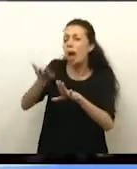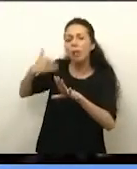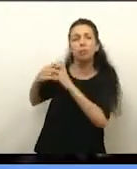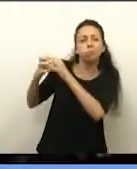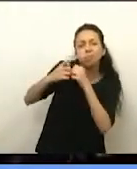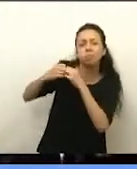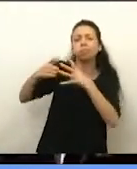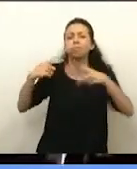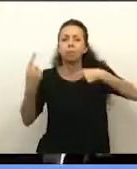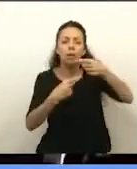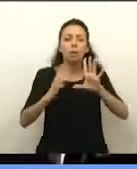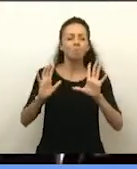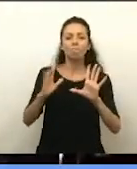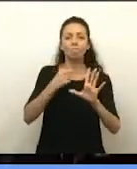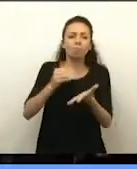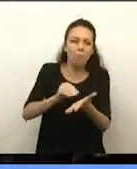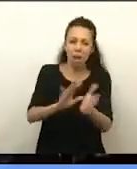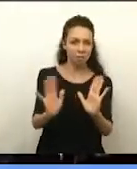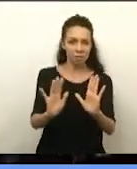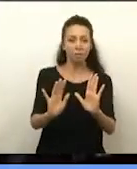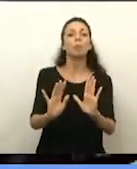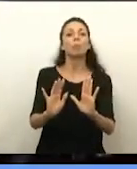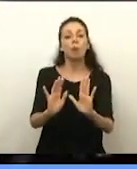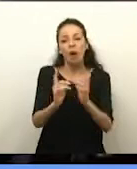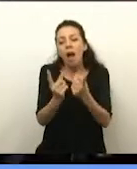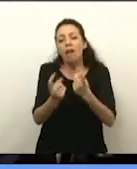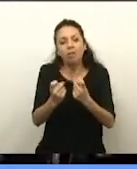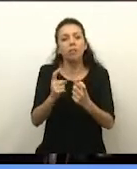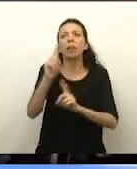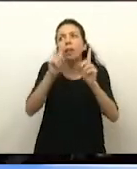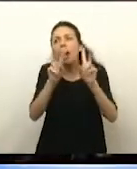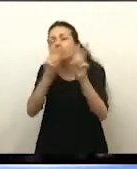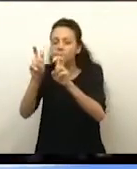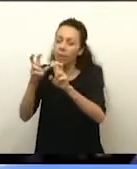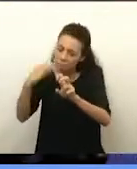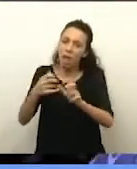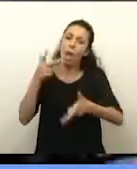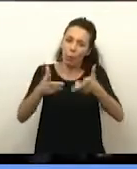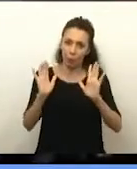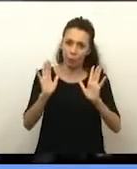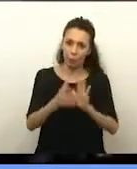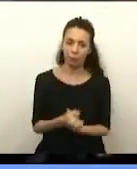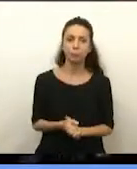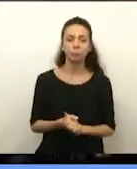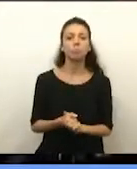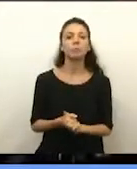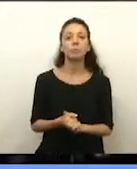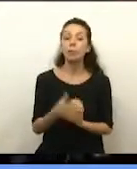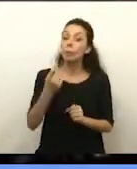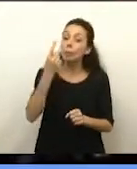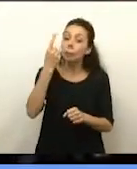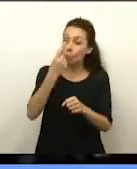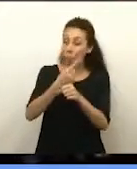polemizado pero en algunos casos es necesario hablar de algunas cuestiones en primer lugar solicitar a este cuerpo